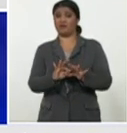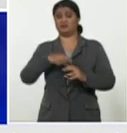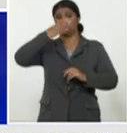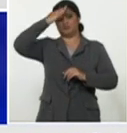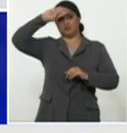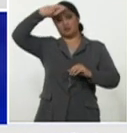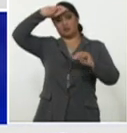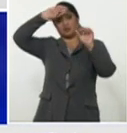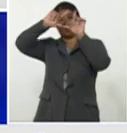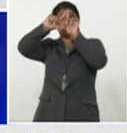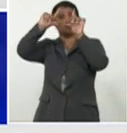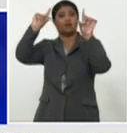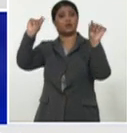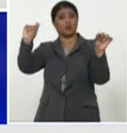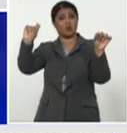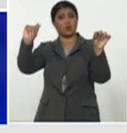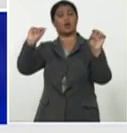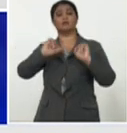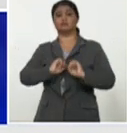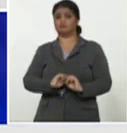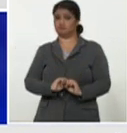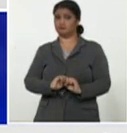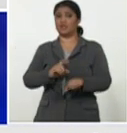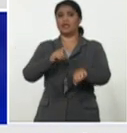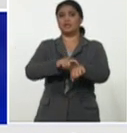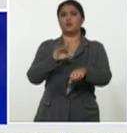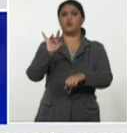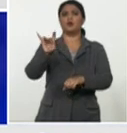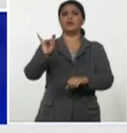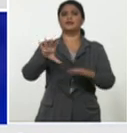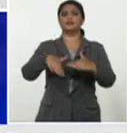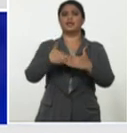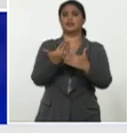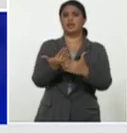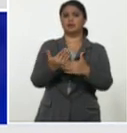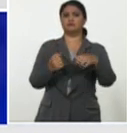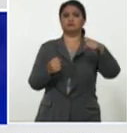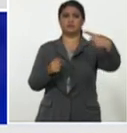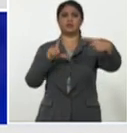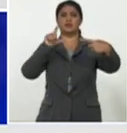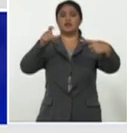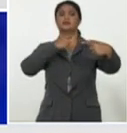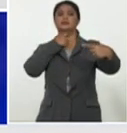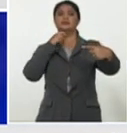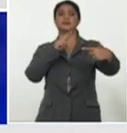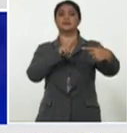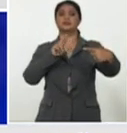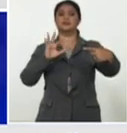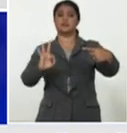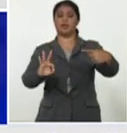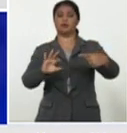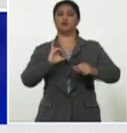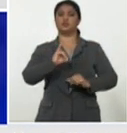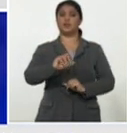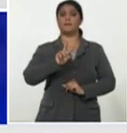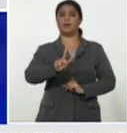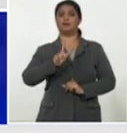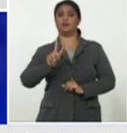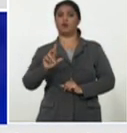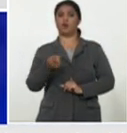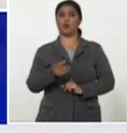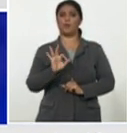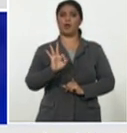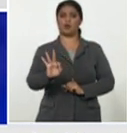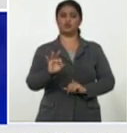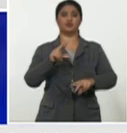en los últimos 15 días: El Cerro con una tasa de 622,8, Habana